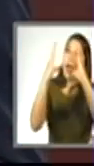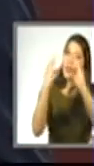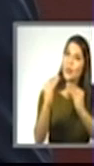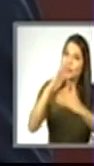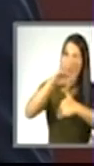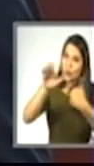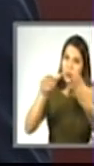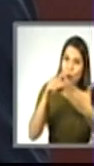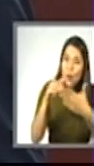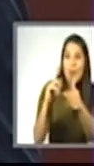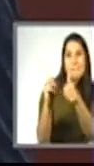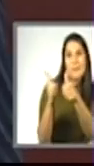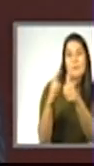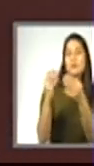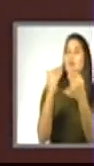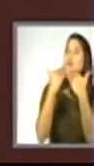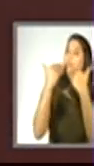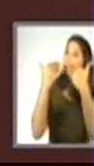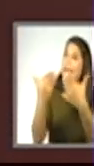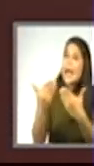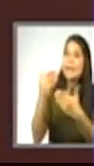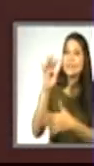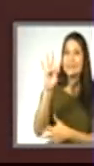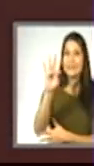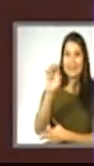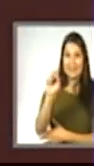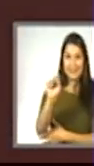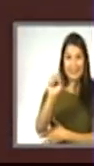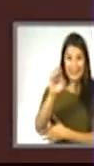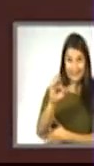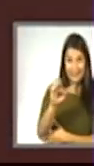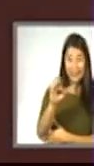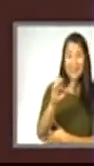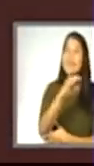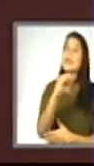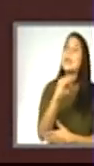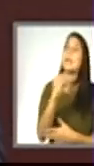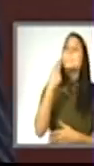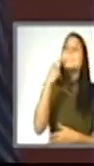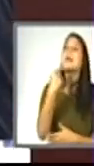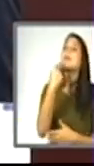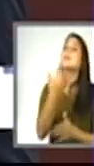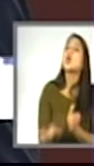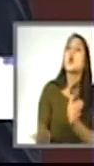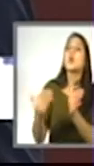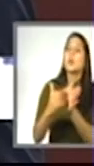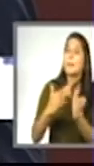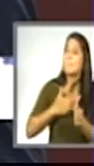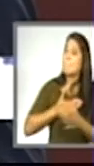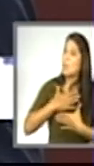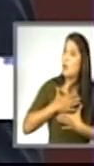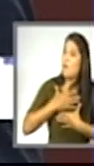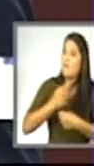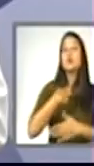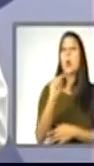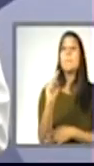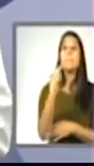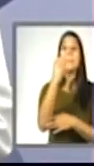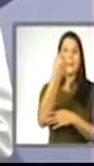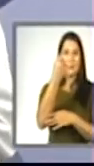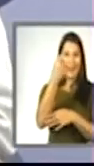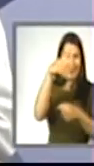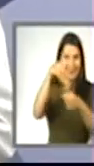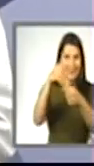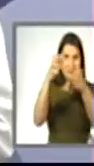surgió de ese debate, o que no hay sustento probatorio, a pesar de él presumir de ser un abogado